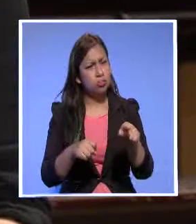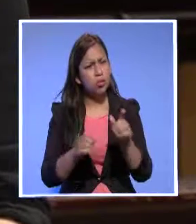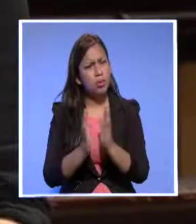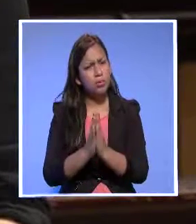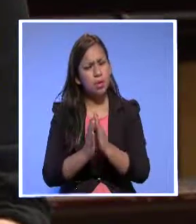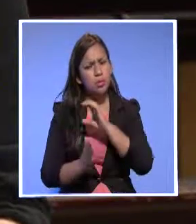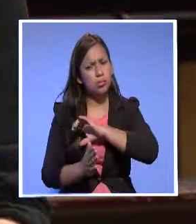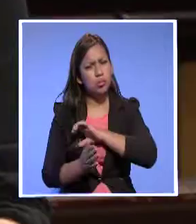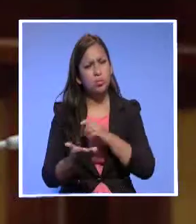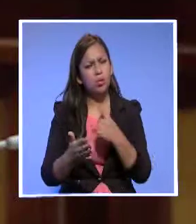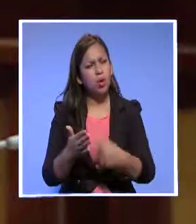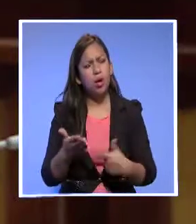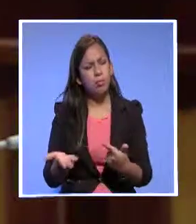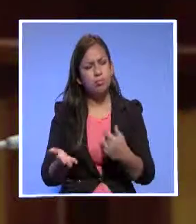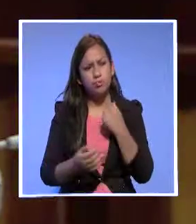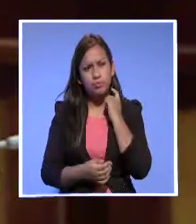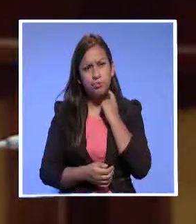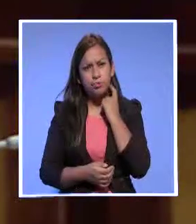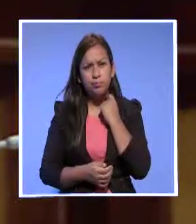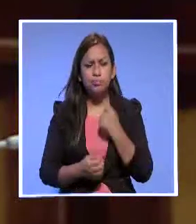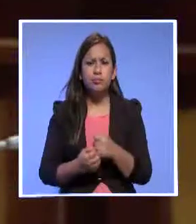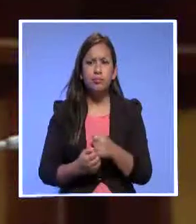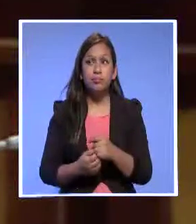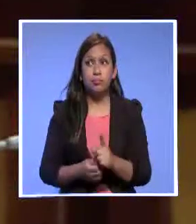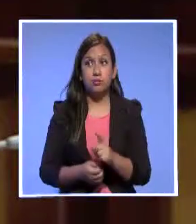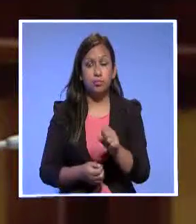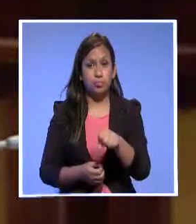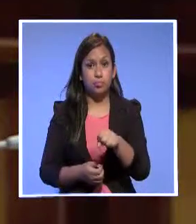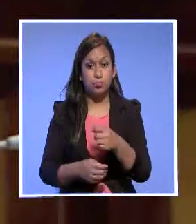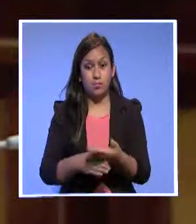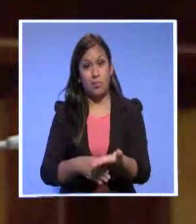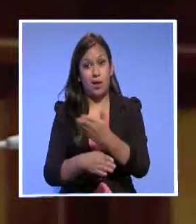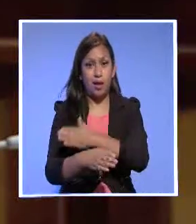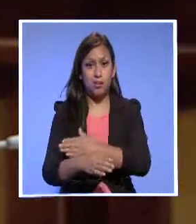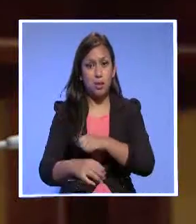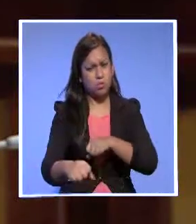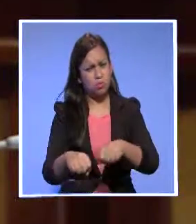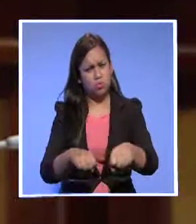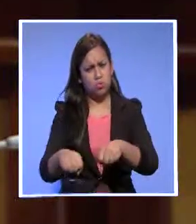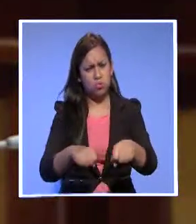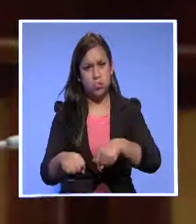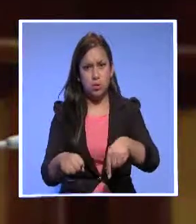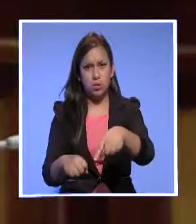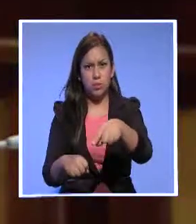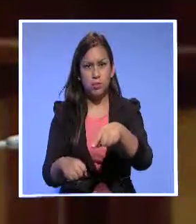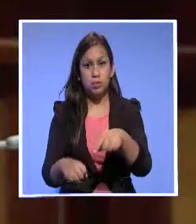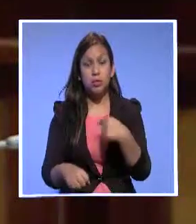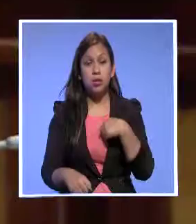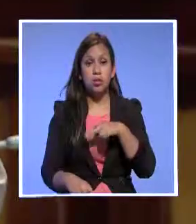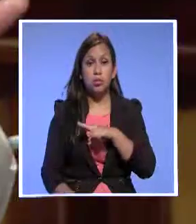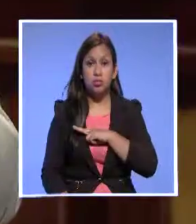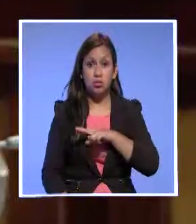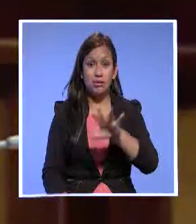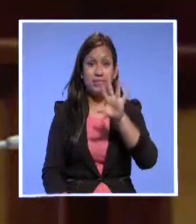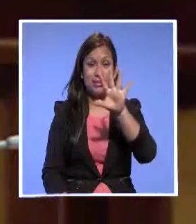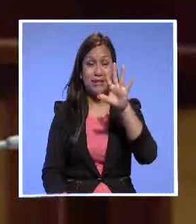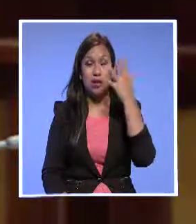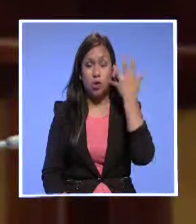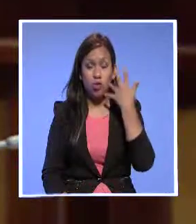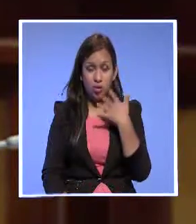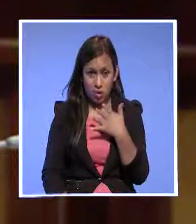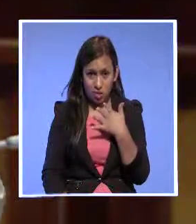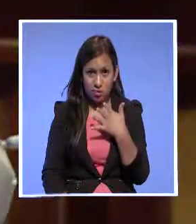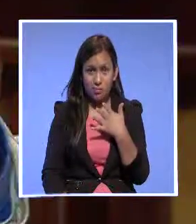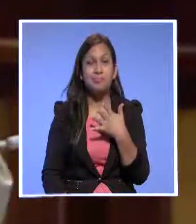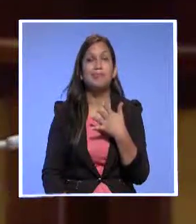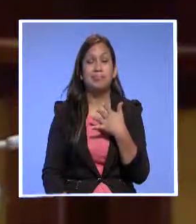gas municipal habría que empezar que previo al terremoto nosotros estuvimos cinco días bajo el agua por las inundaciones y